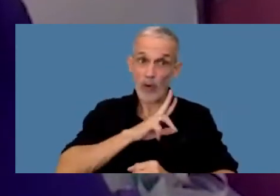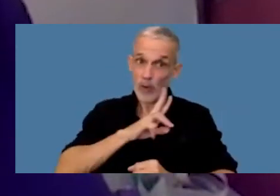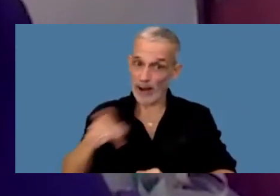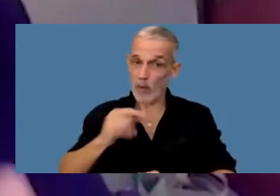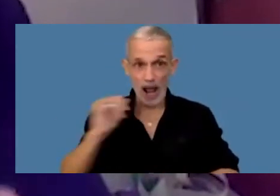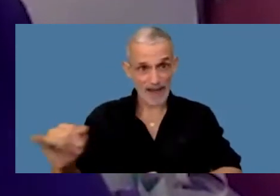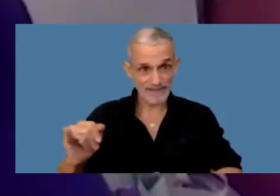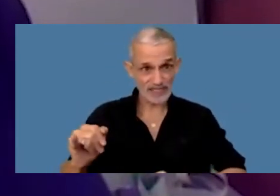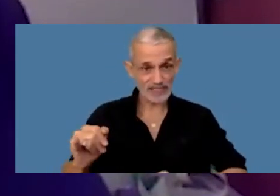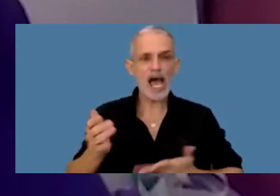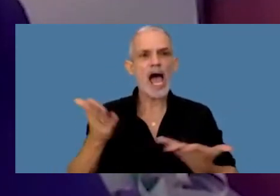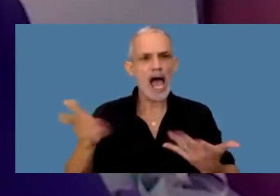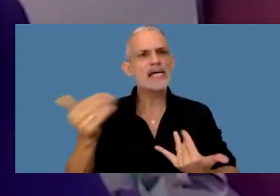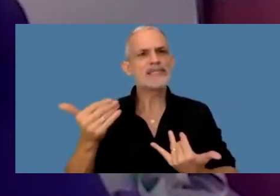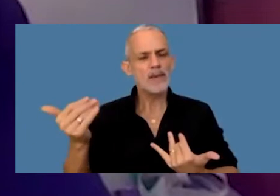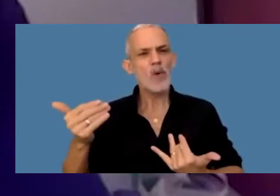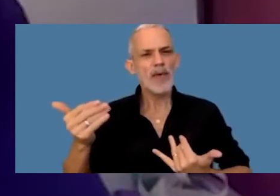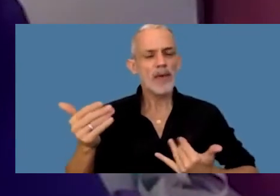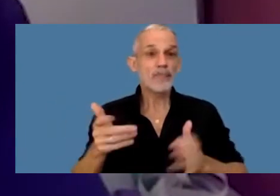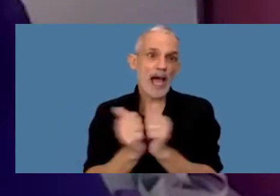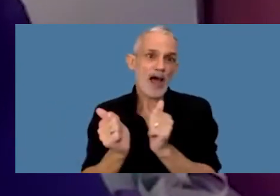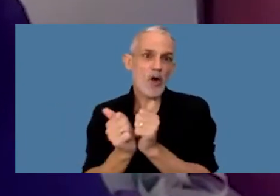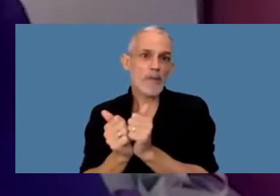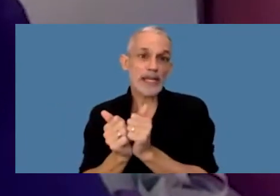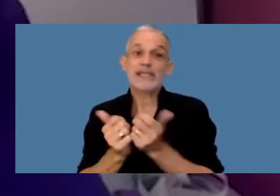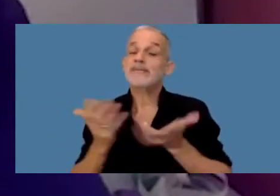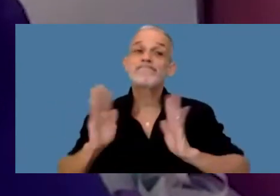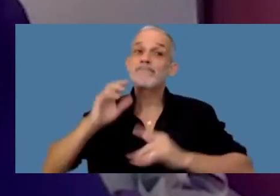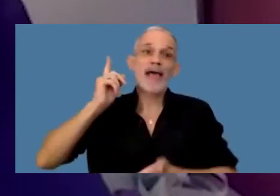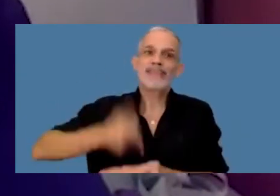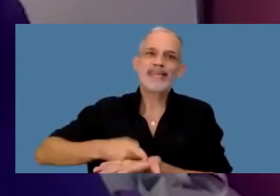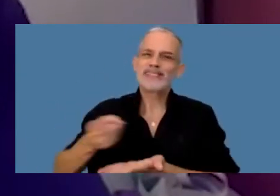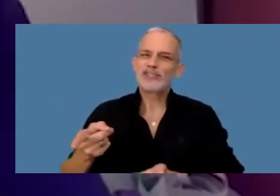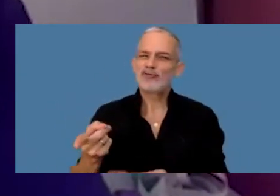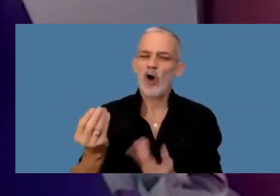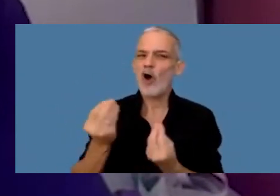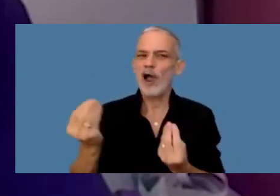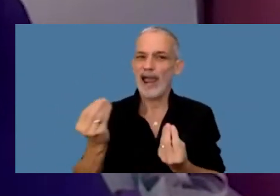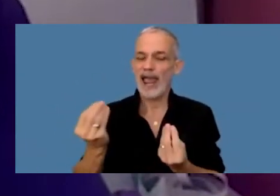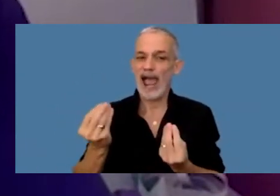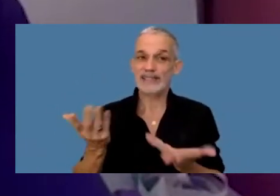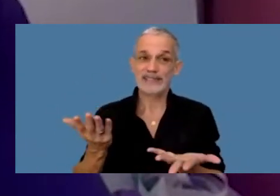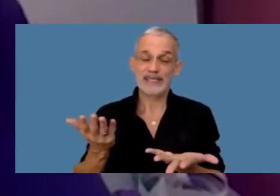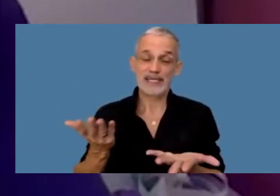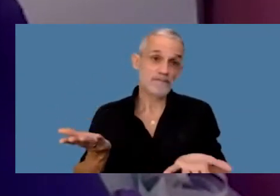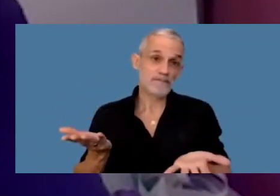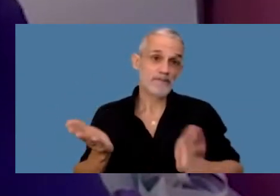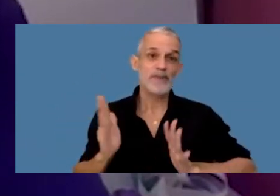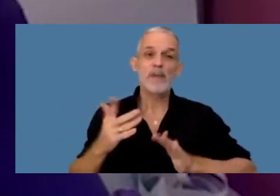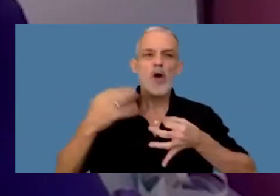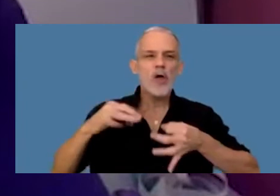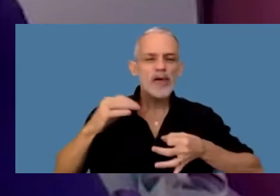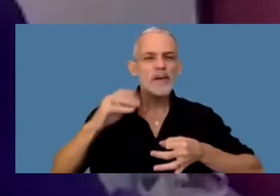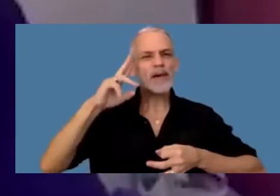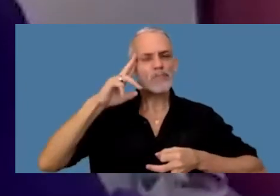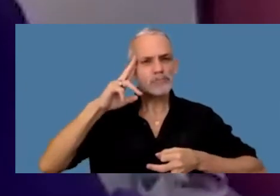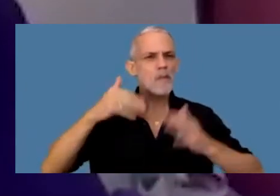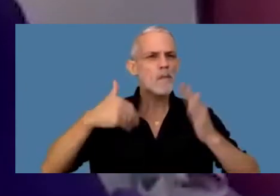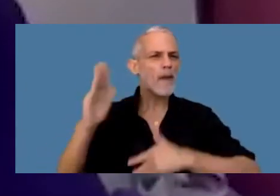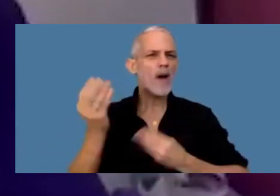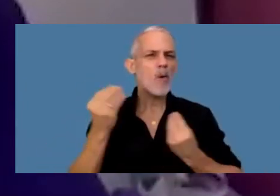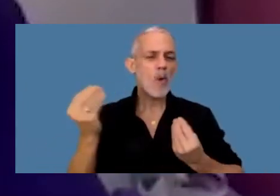Sirve justamente para como terminar de validar todos los derechos que tiene, pero ya que sean